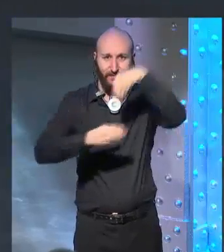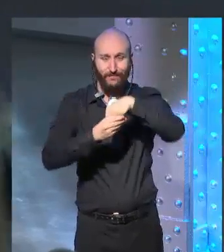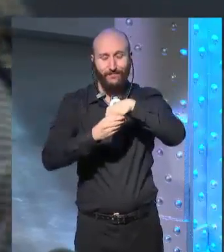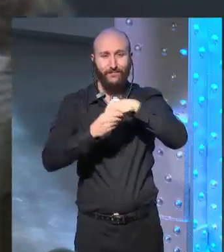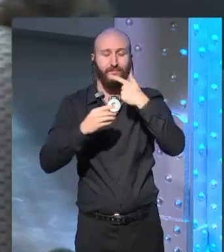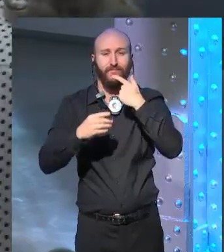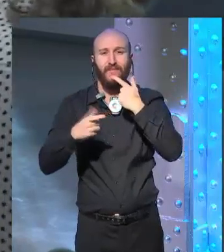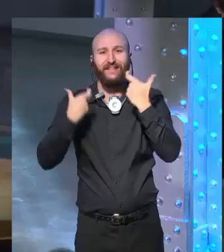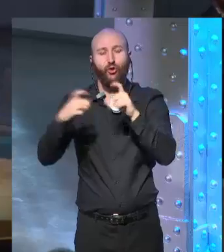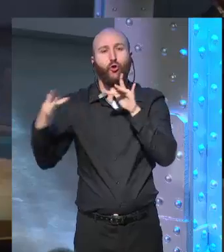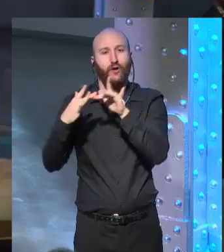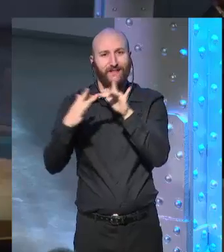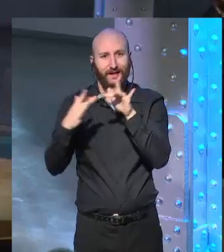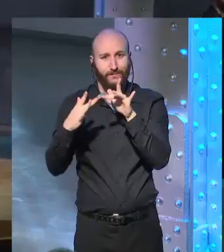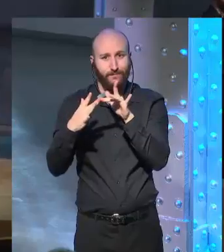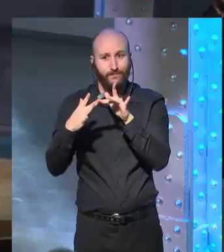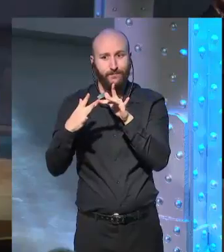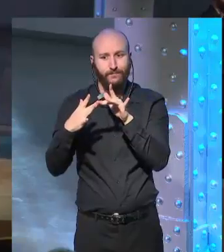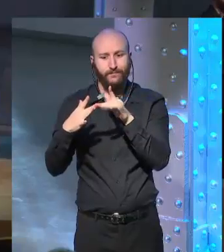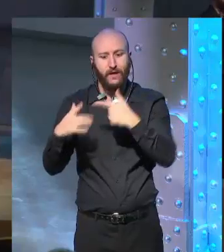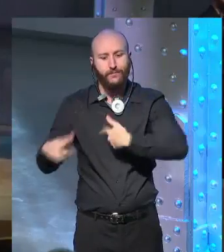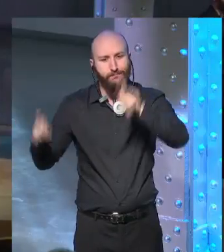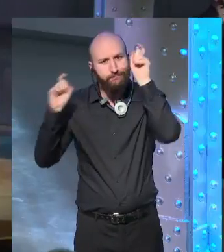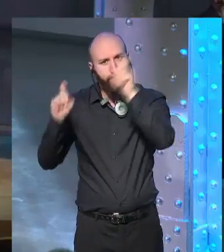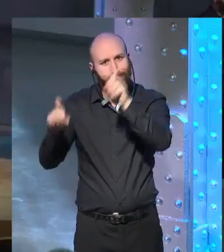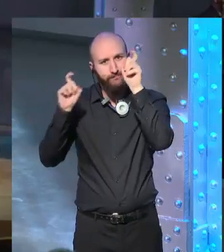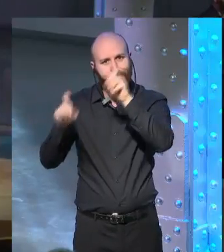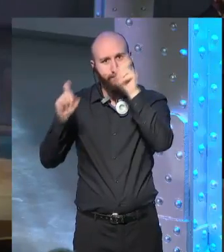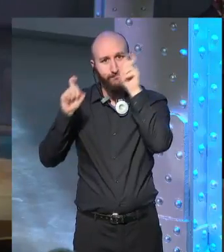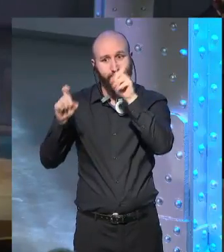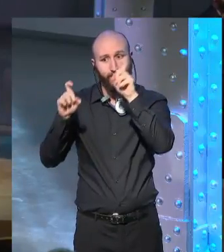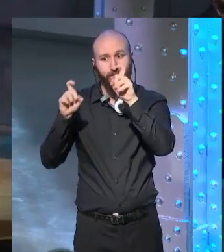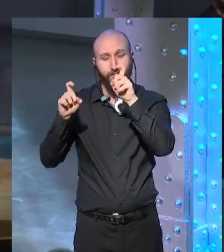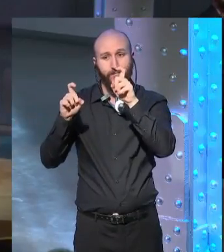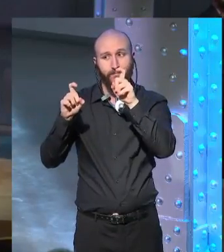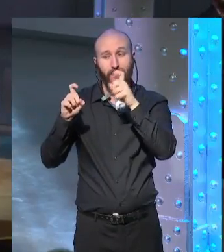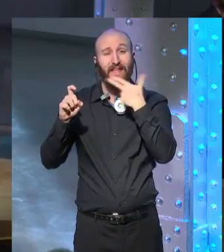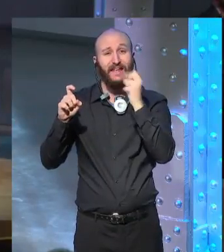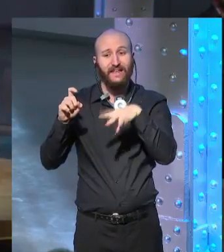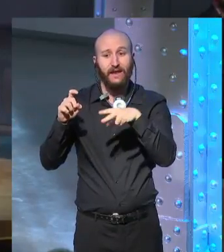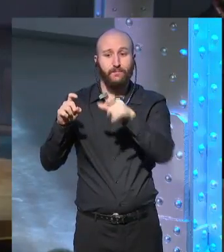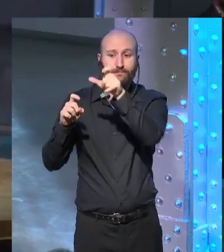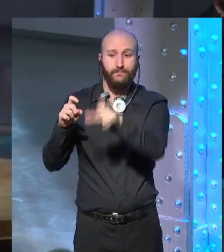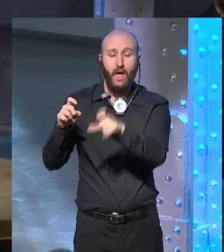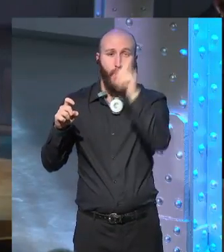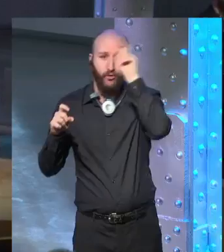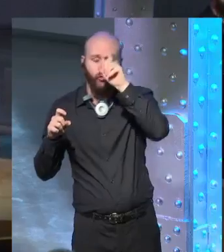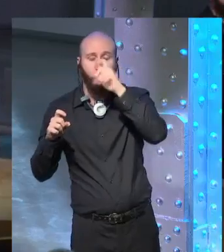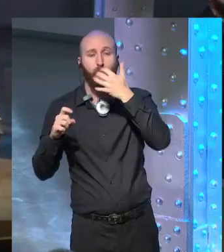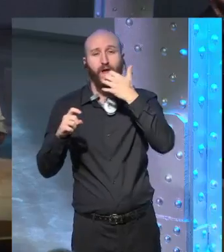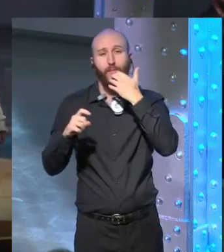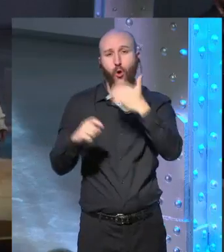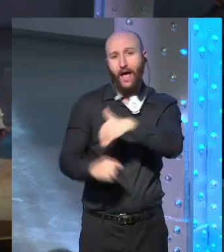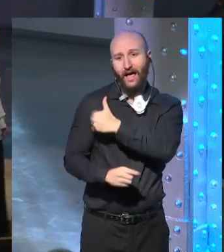Connecticut y estaba formando a profesores tanto de estudiantes de grado como